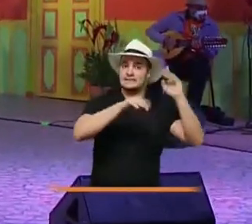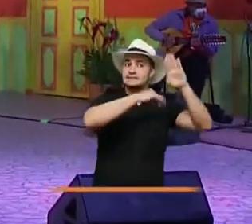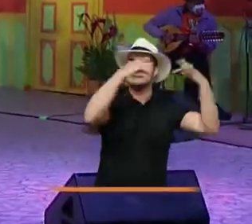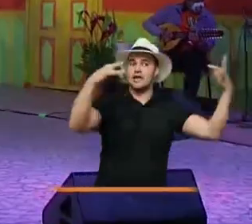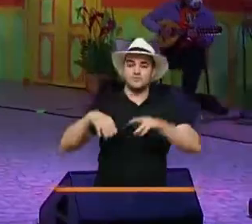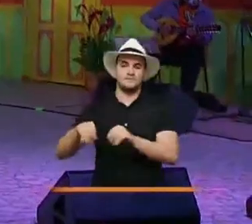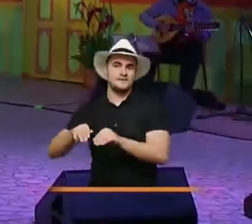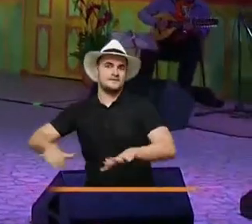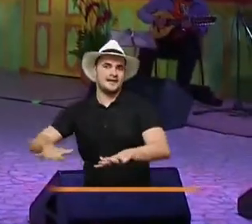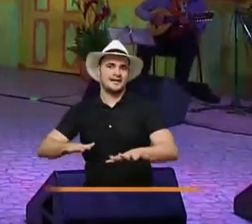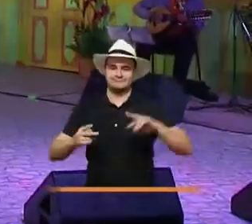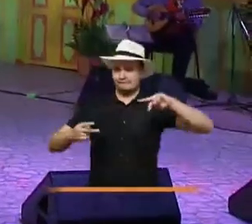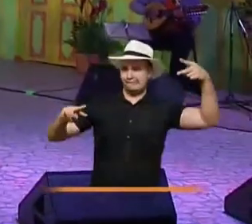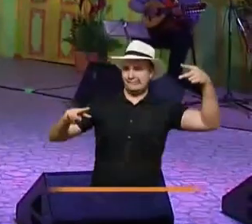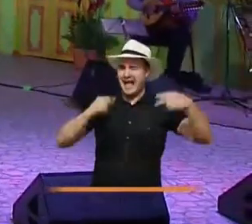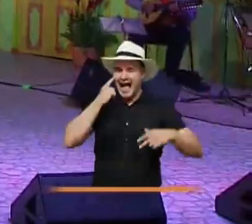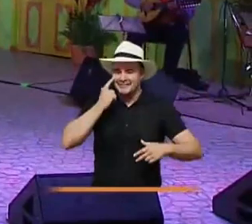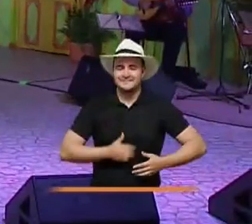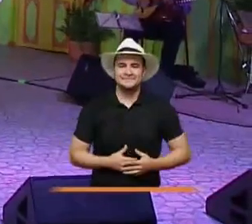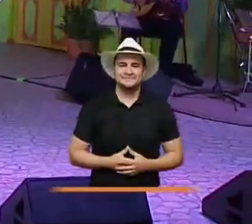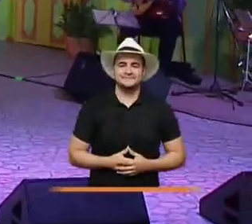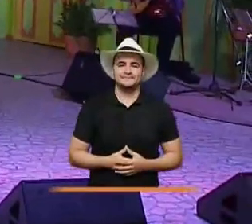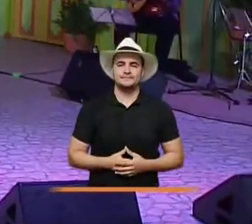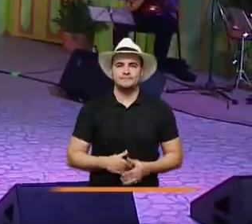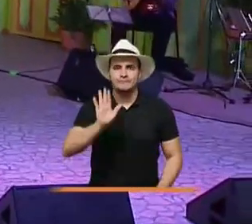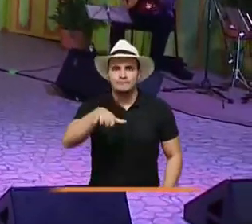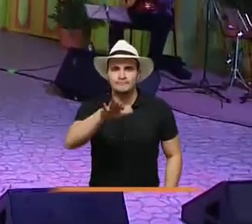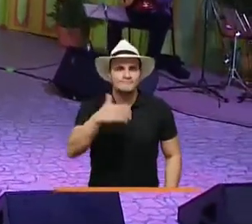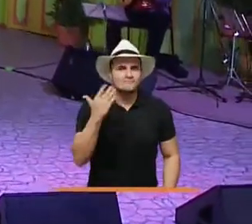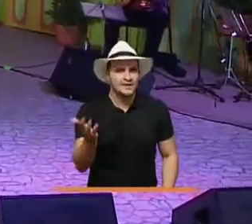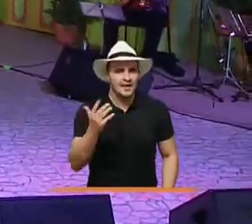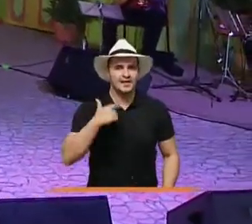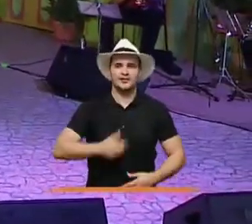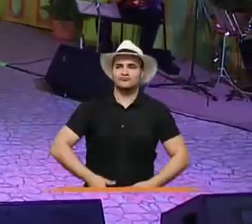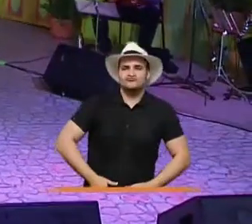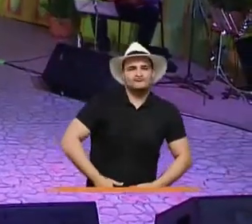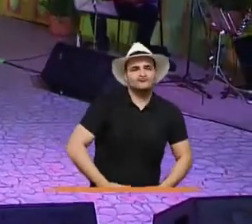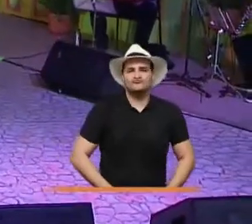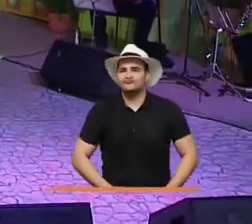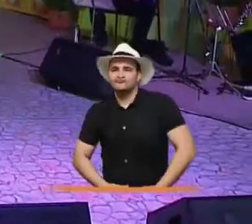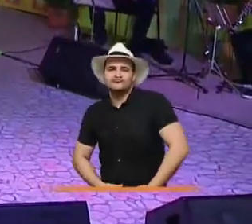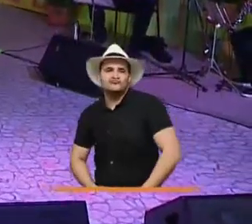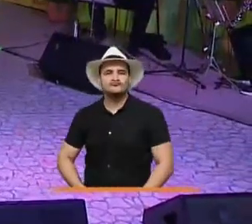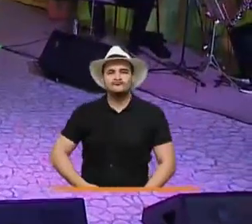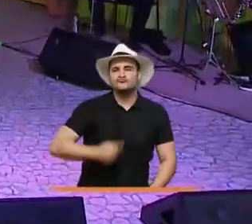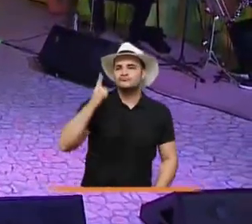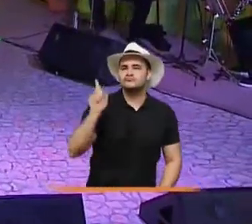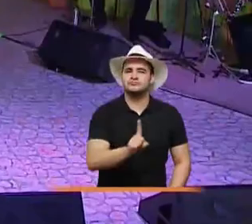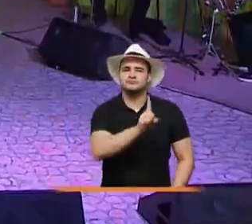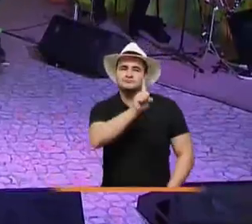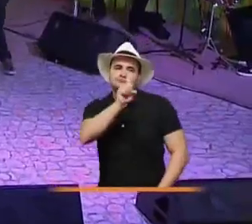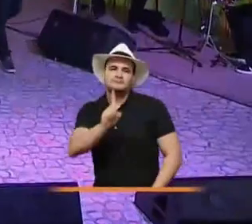tierra o la tierra en su corsé en un vaquero vagaba por el sendero y